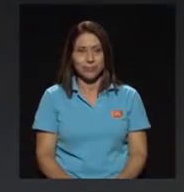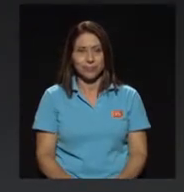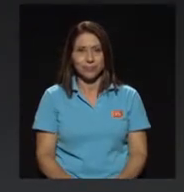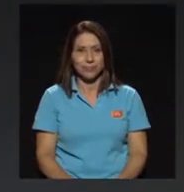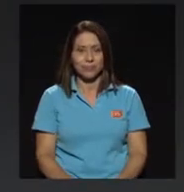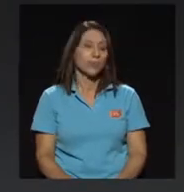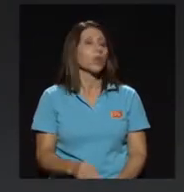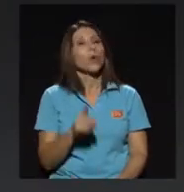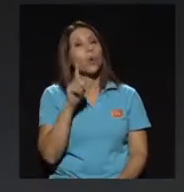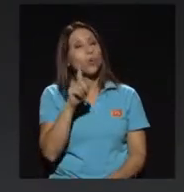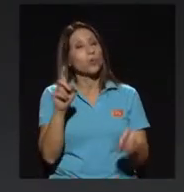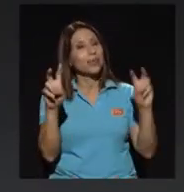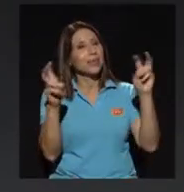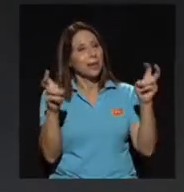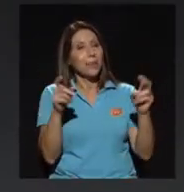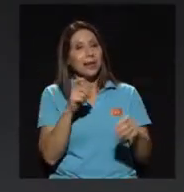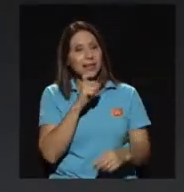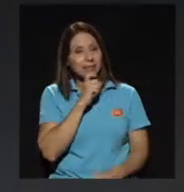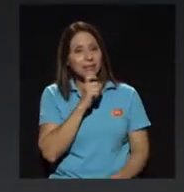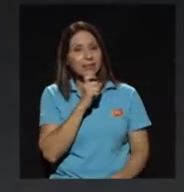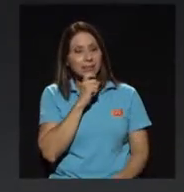Un tema que es difícil